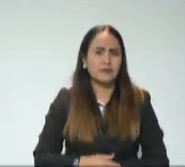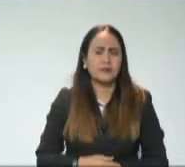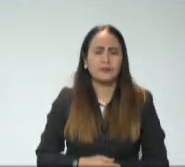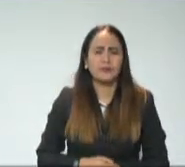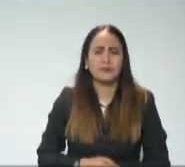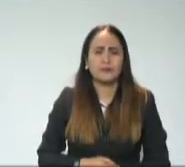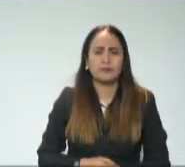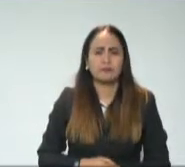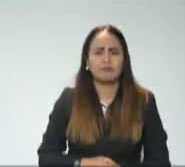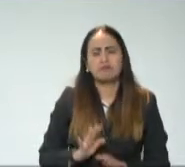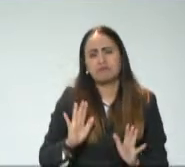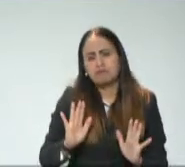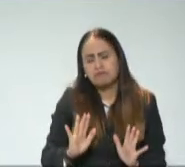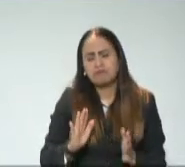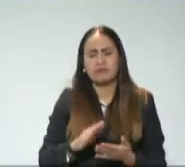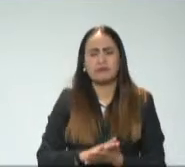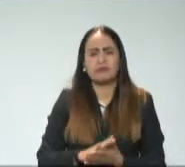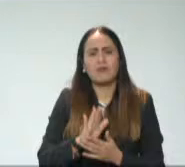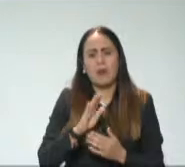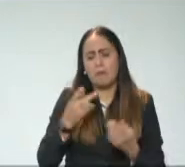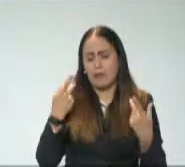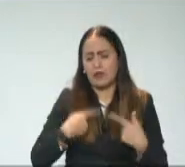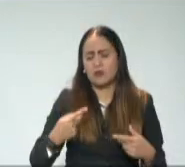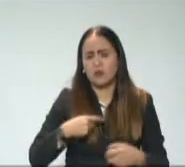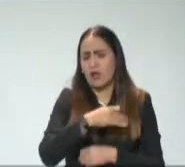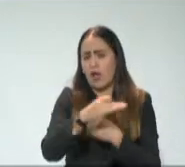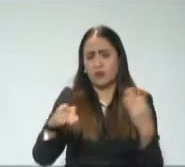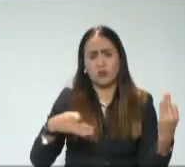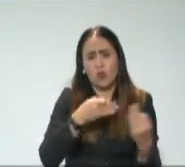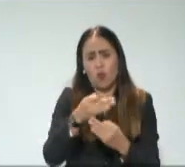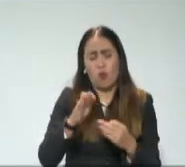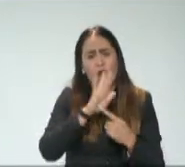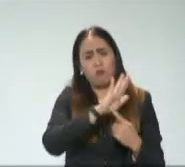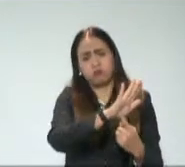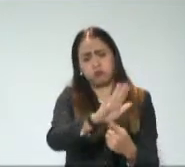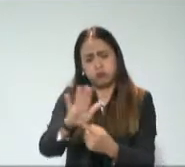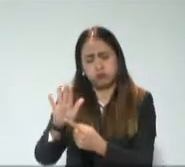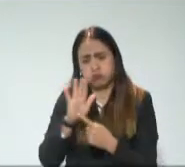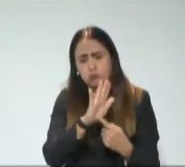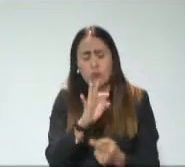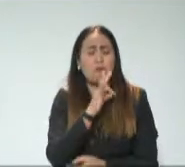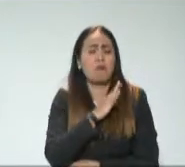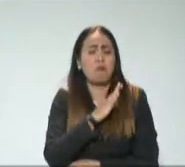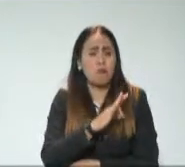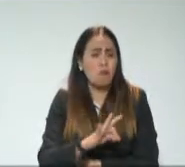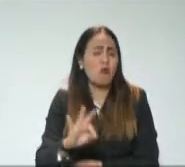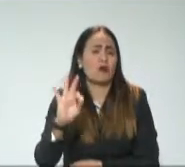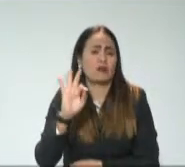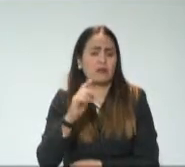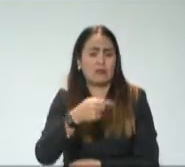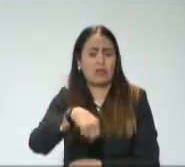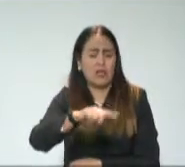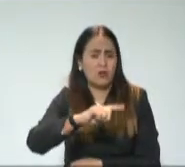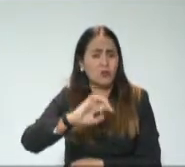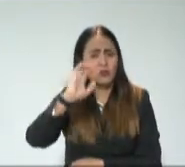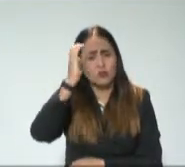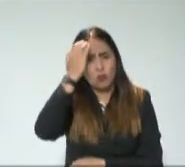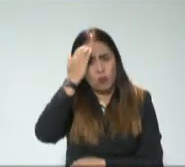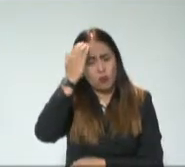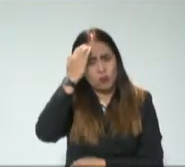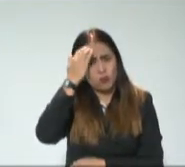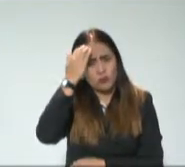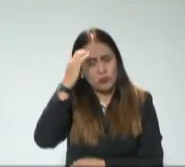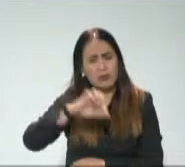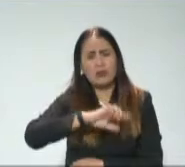ser puesta al acceso público para que pueda ser conocida y generada